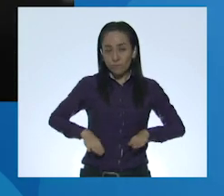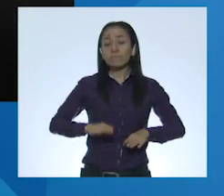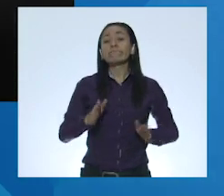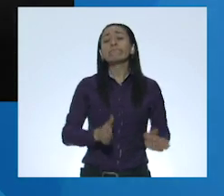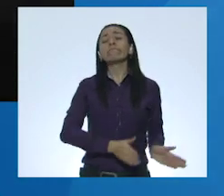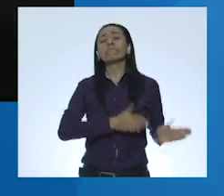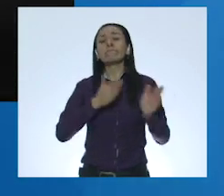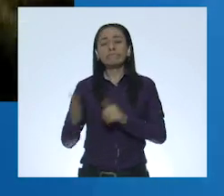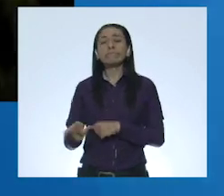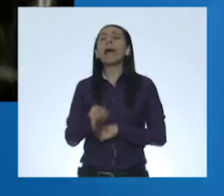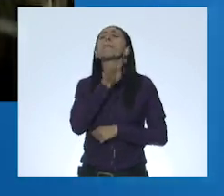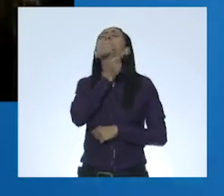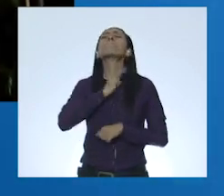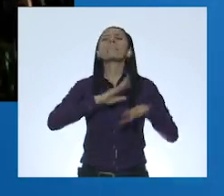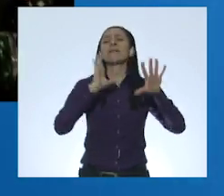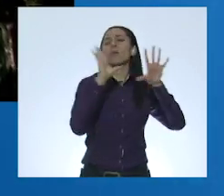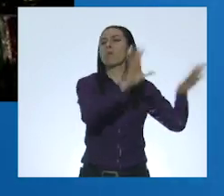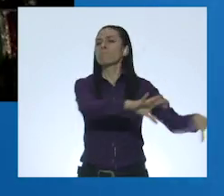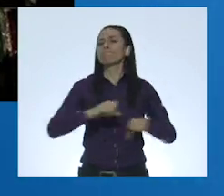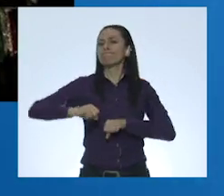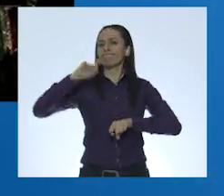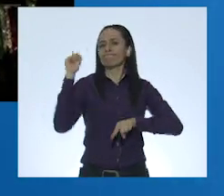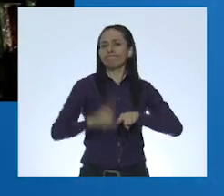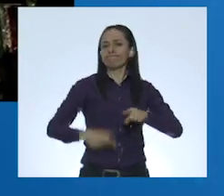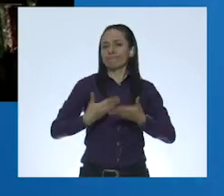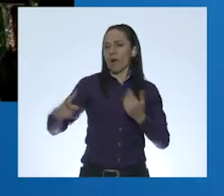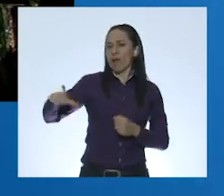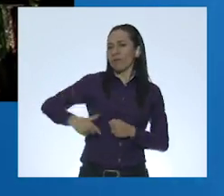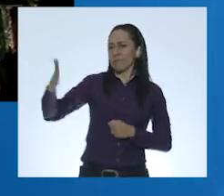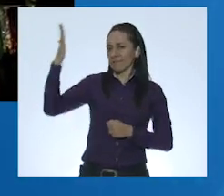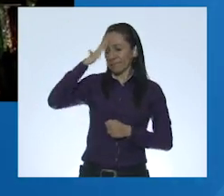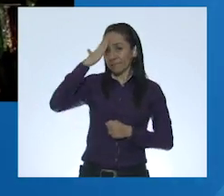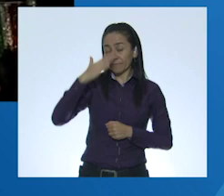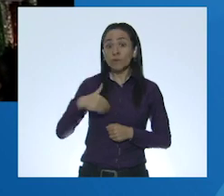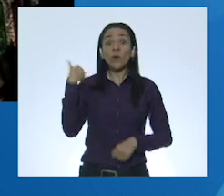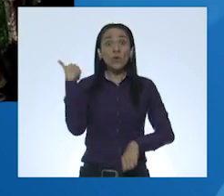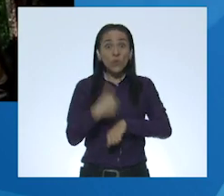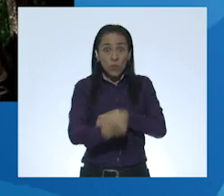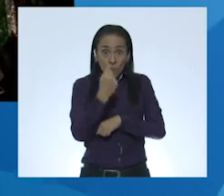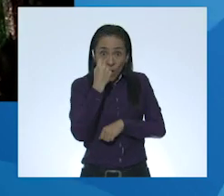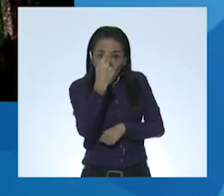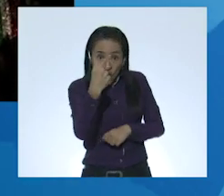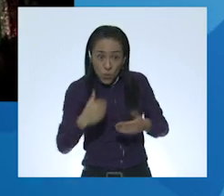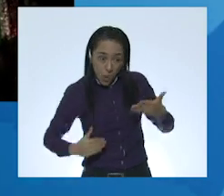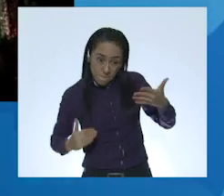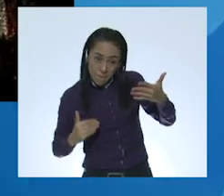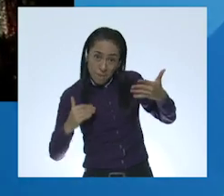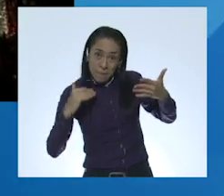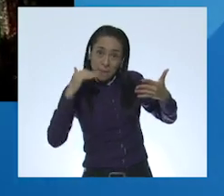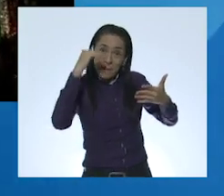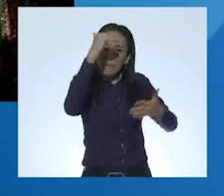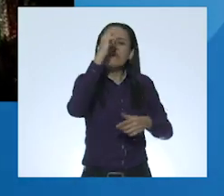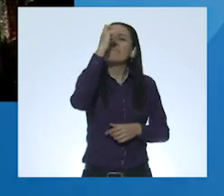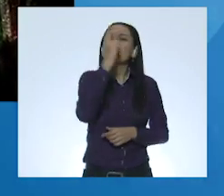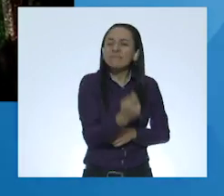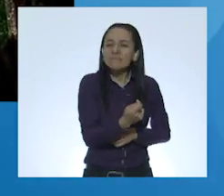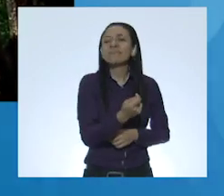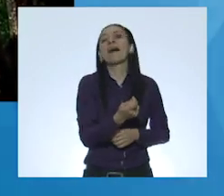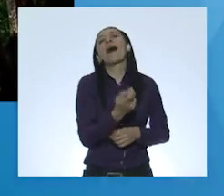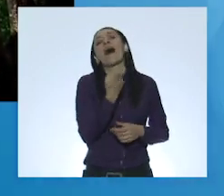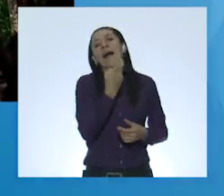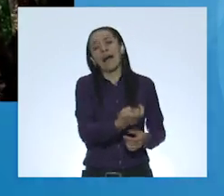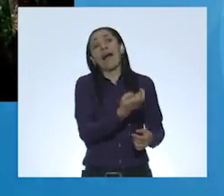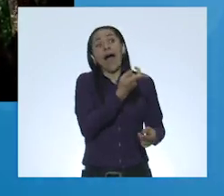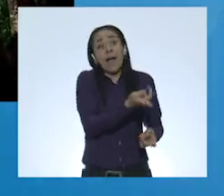expropiación petrolera. La posición número 1 de nuestro conteo es un hecho que de alguna manera dio origen a las leyes que nos rigen hoy en